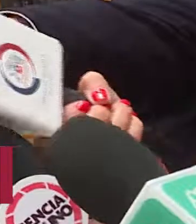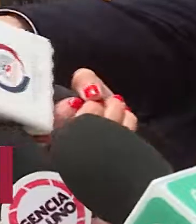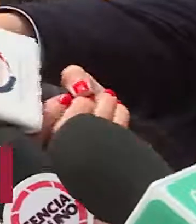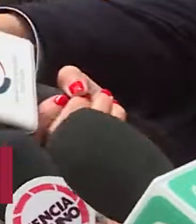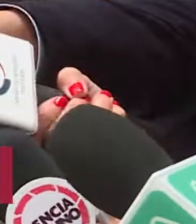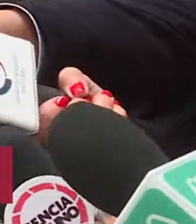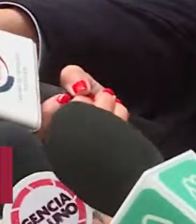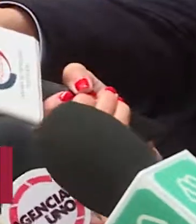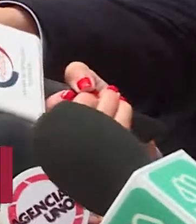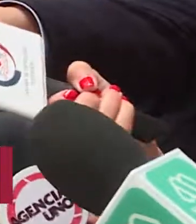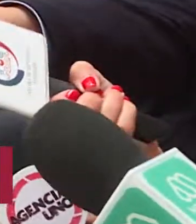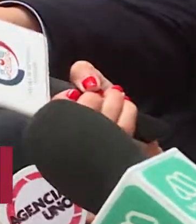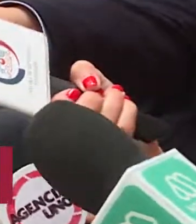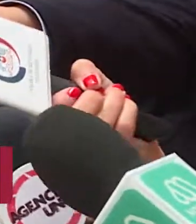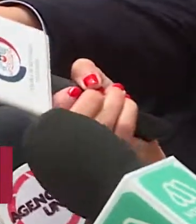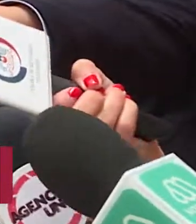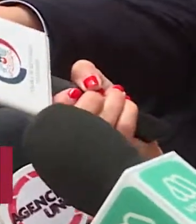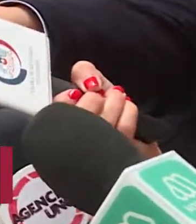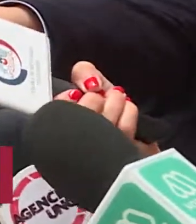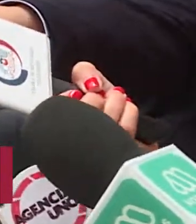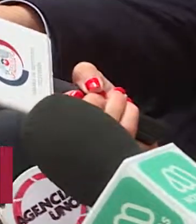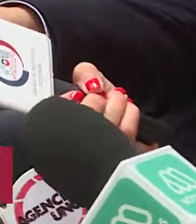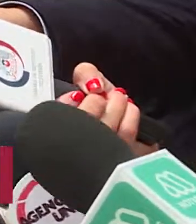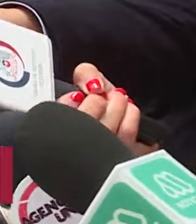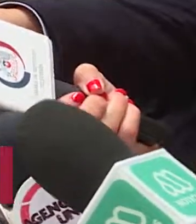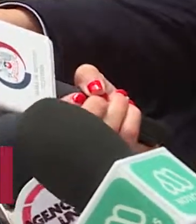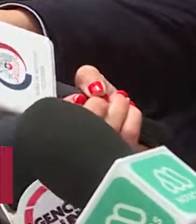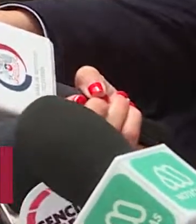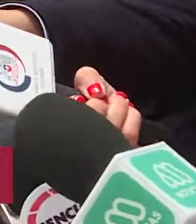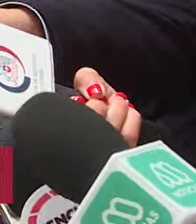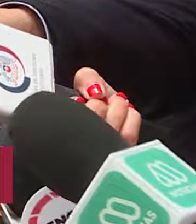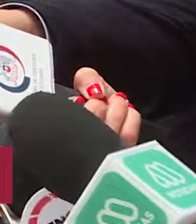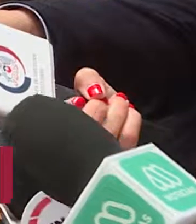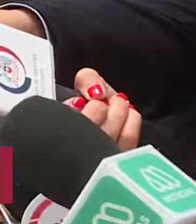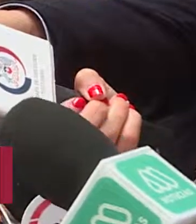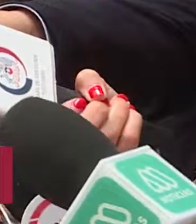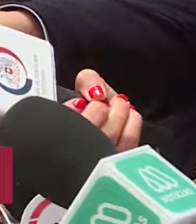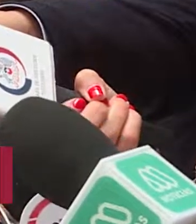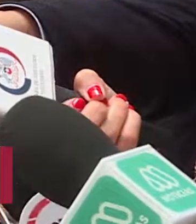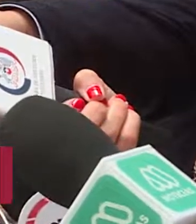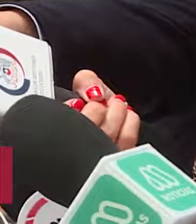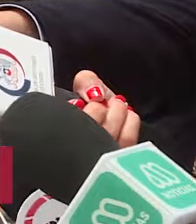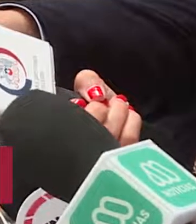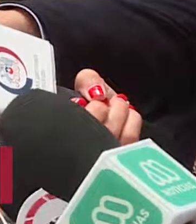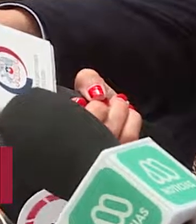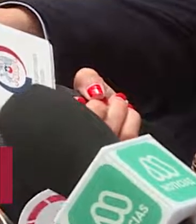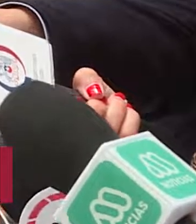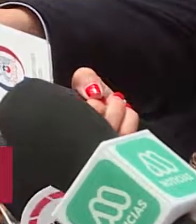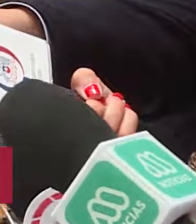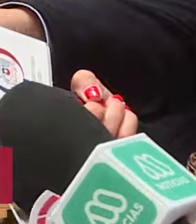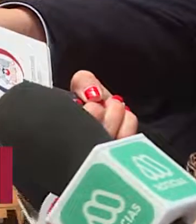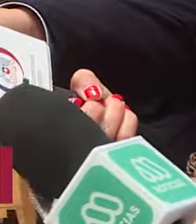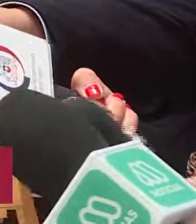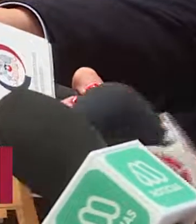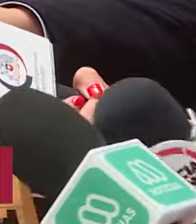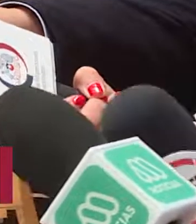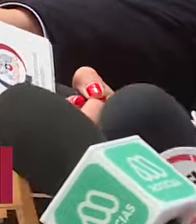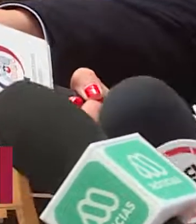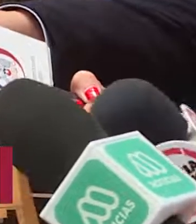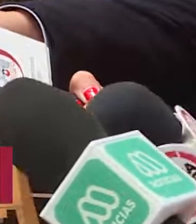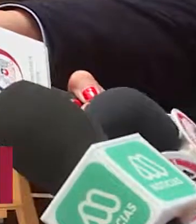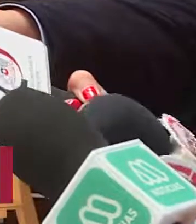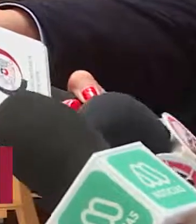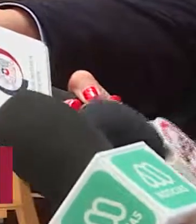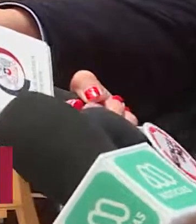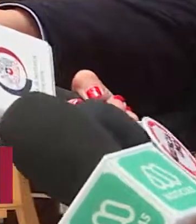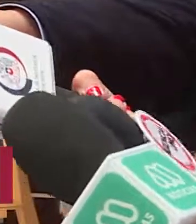conveniente. El objetivo que tenía este proyecto era sancionar adecuadamente la incitación a la violencia.